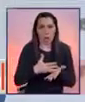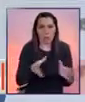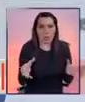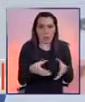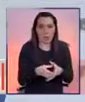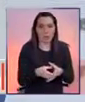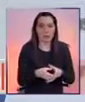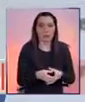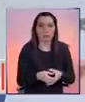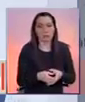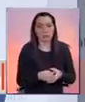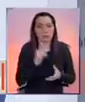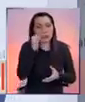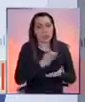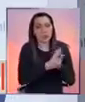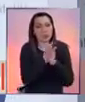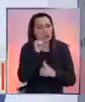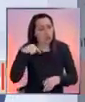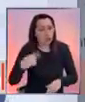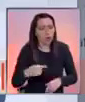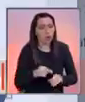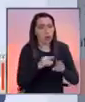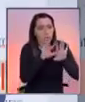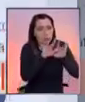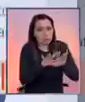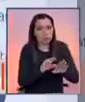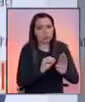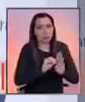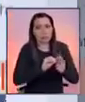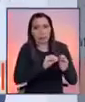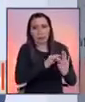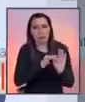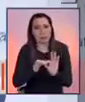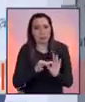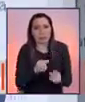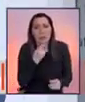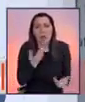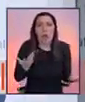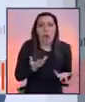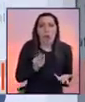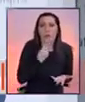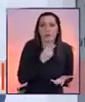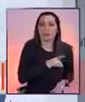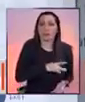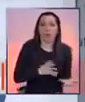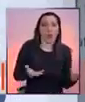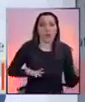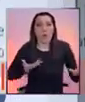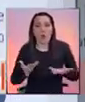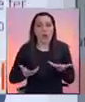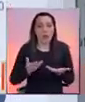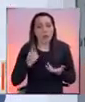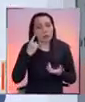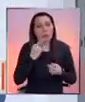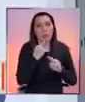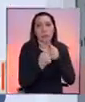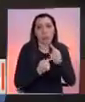ahí siempre, todos los días, alguien manda alguna mensaje preguntando cómo es vivir acá, cómo